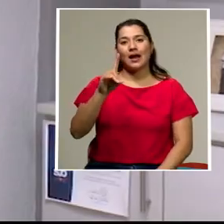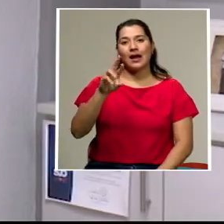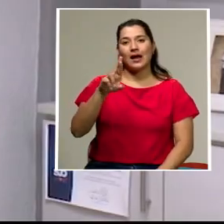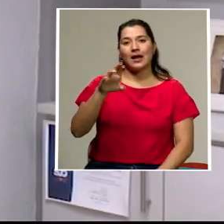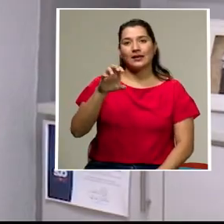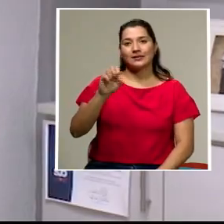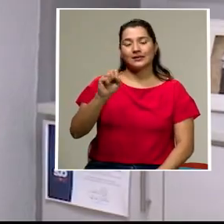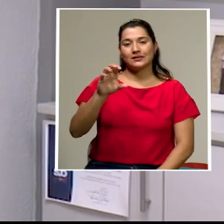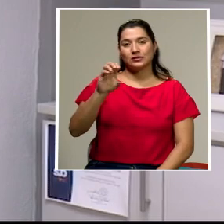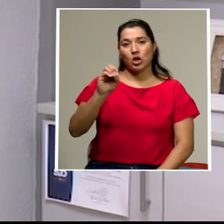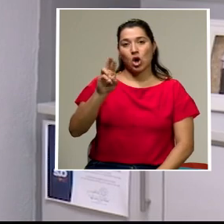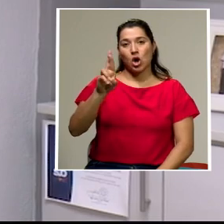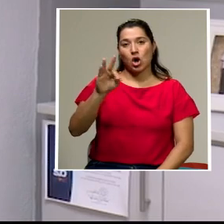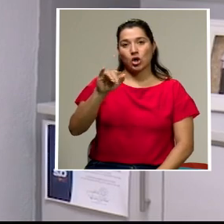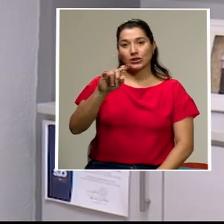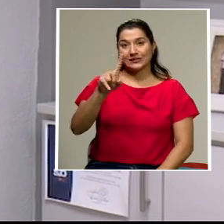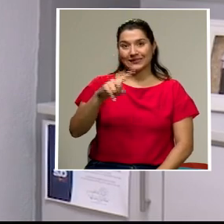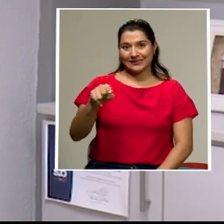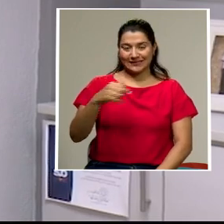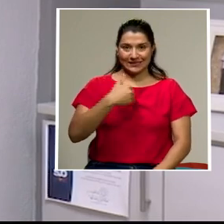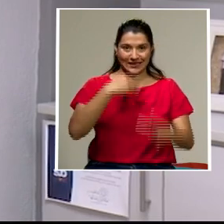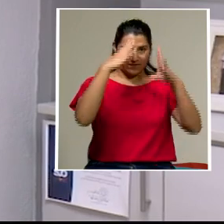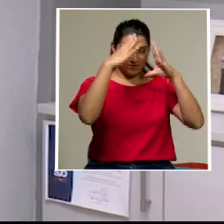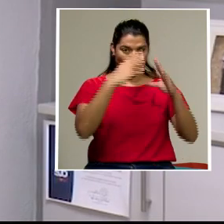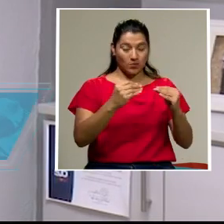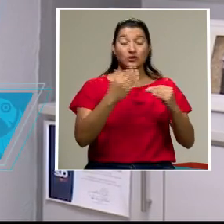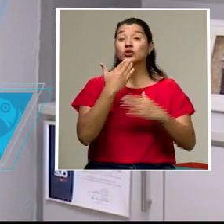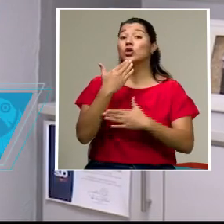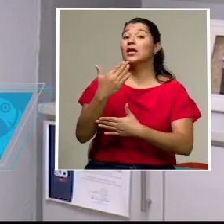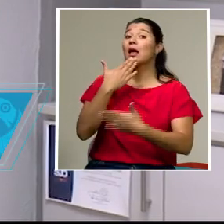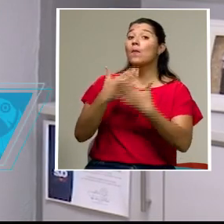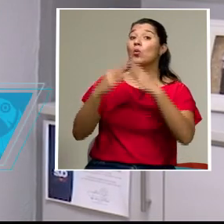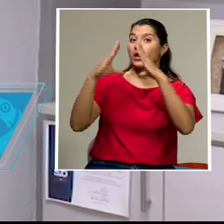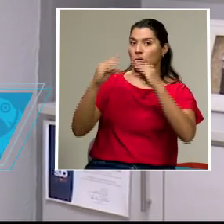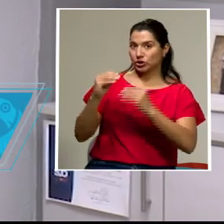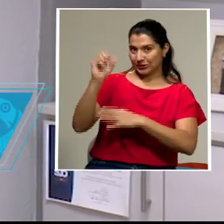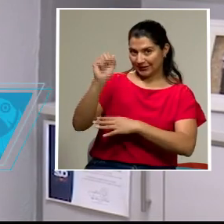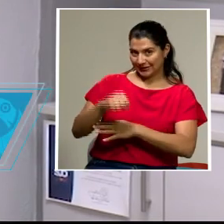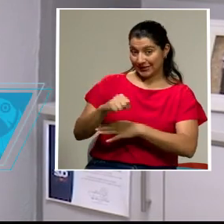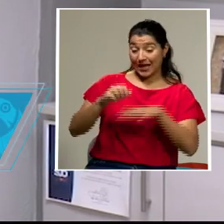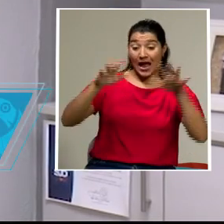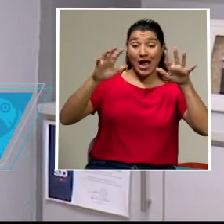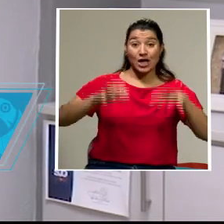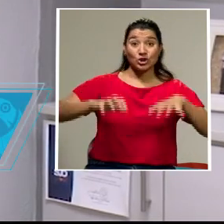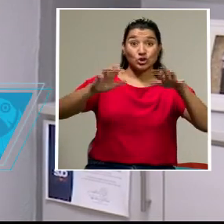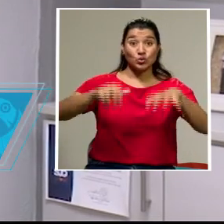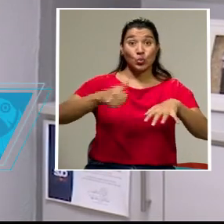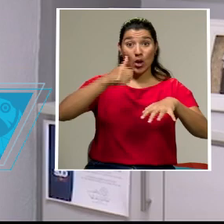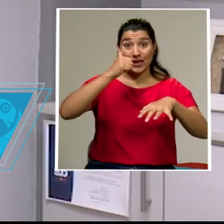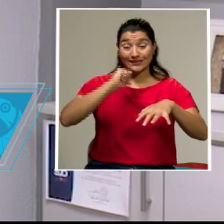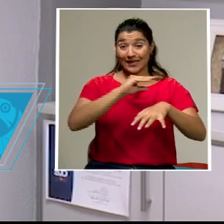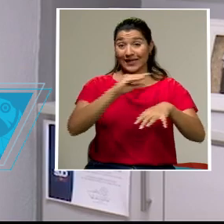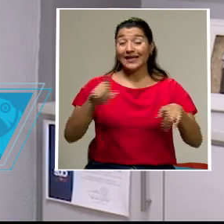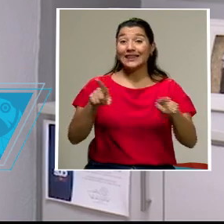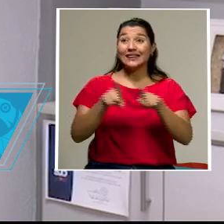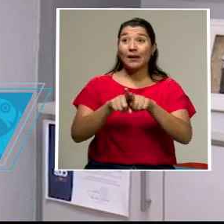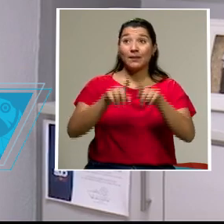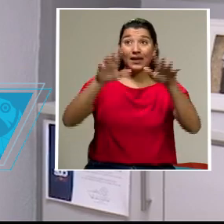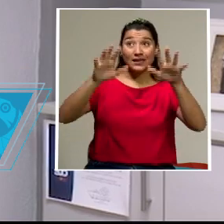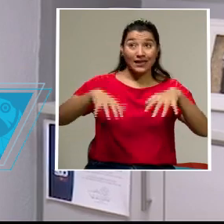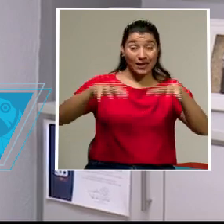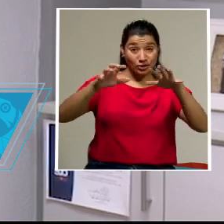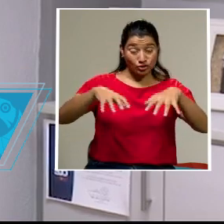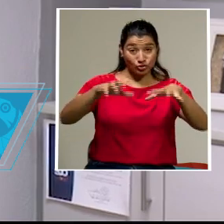Gracias, buenas noches. Así es, las fuertes lluvias del día de ayer y también de las lluvias que se presentan durante estos